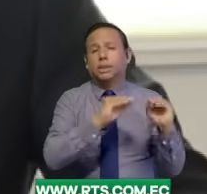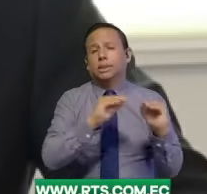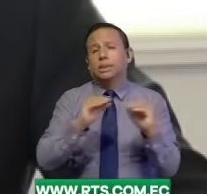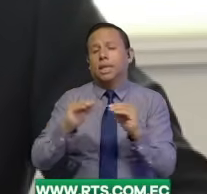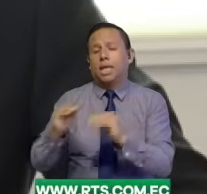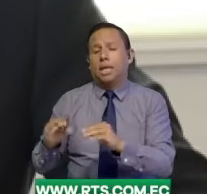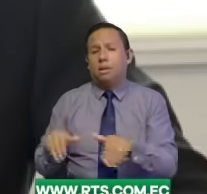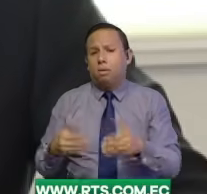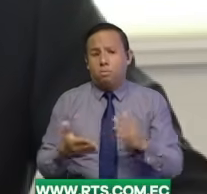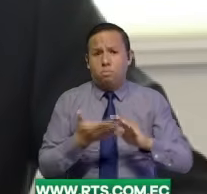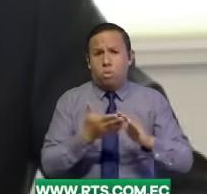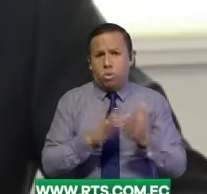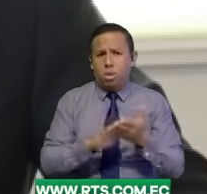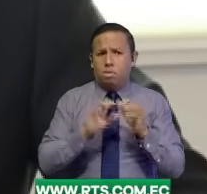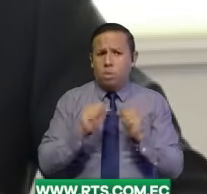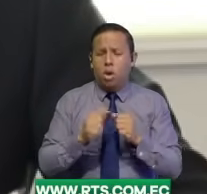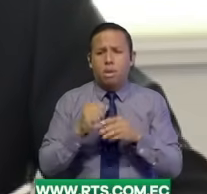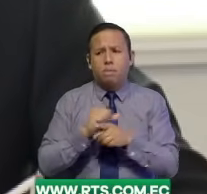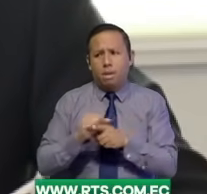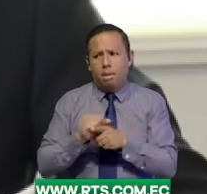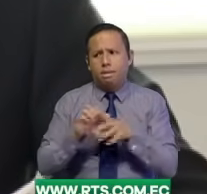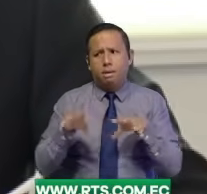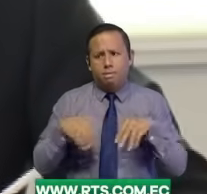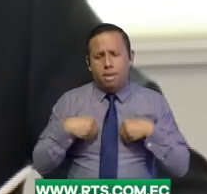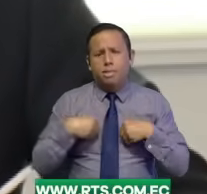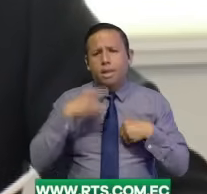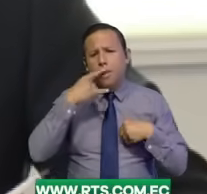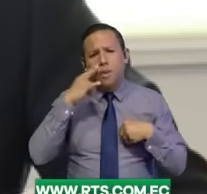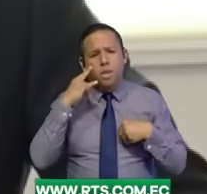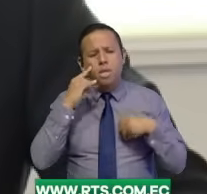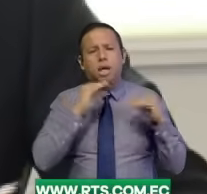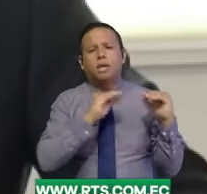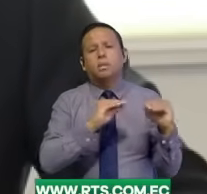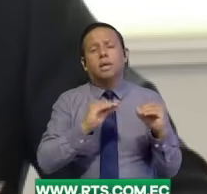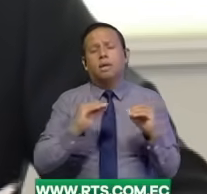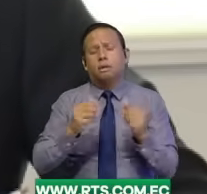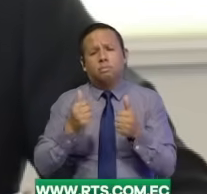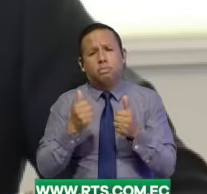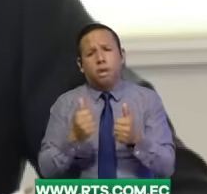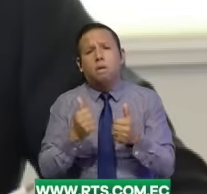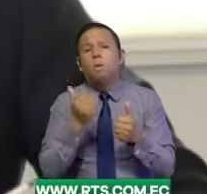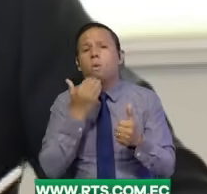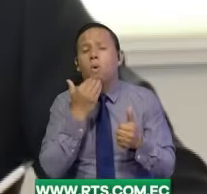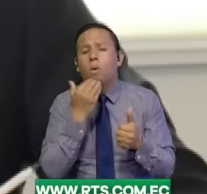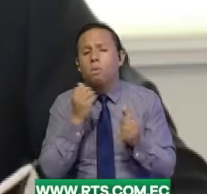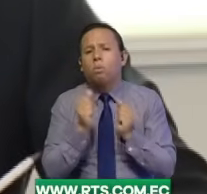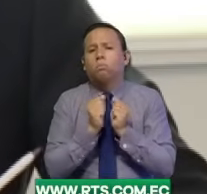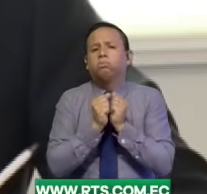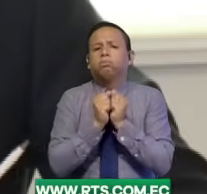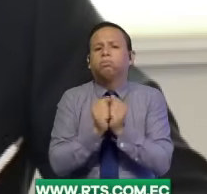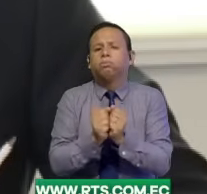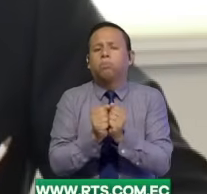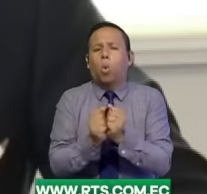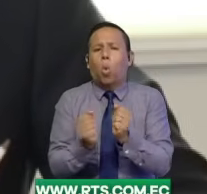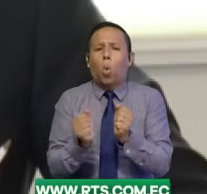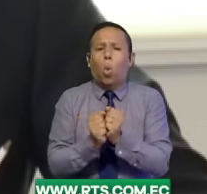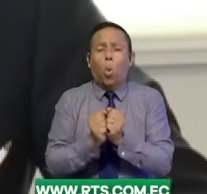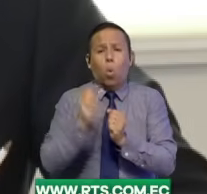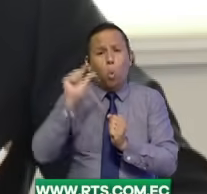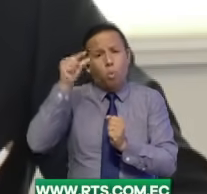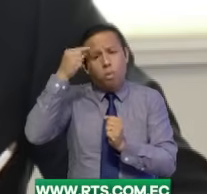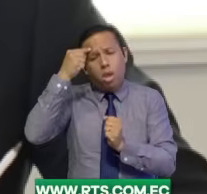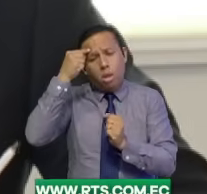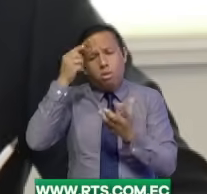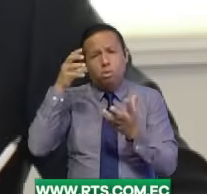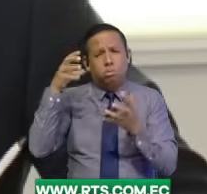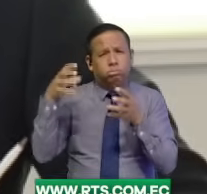mejores prácticas de cuidado y de crianza con los niños y las niñas. Esto, evidentemente, es acompañando los esfuerzos del Estado, tanto a nivel